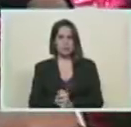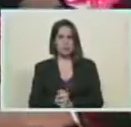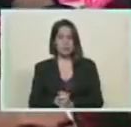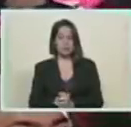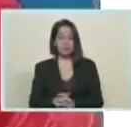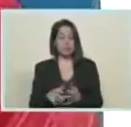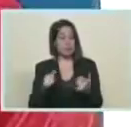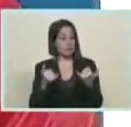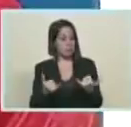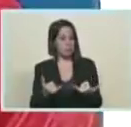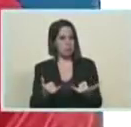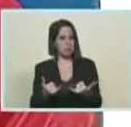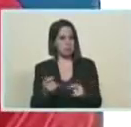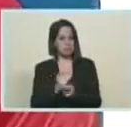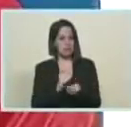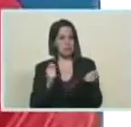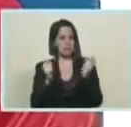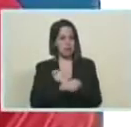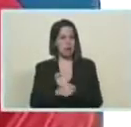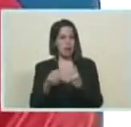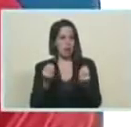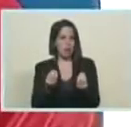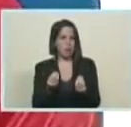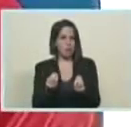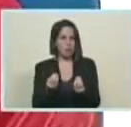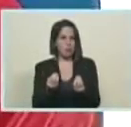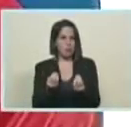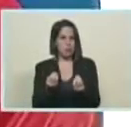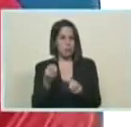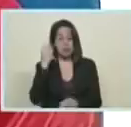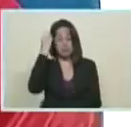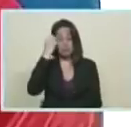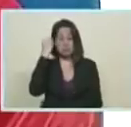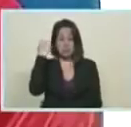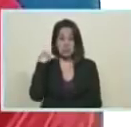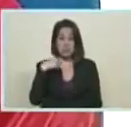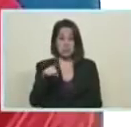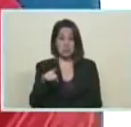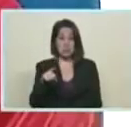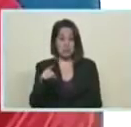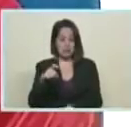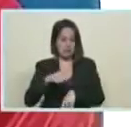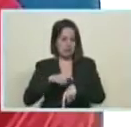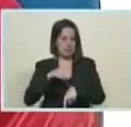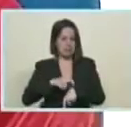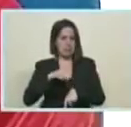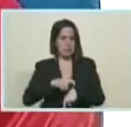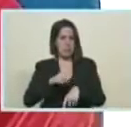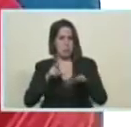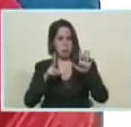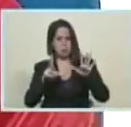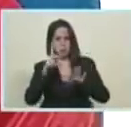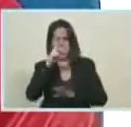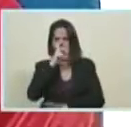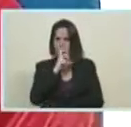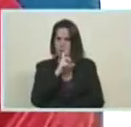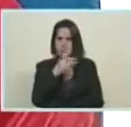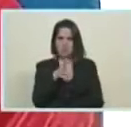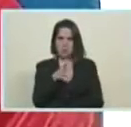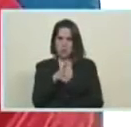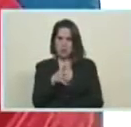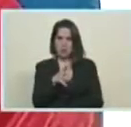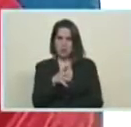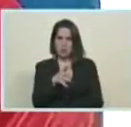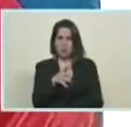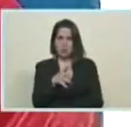Y tuvimos que pasar, quienes tengan, para la época tuvieran más de 8 años,